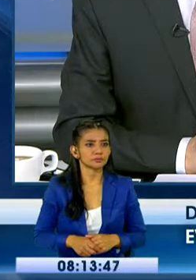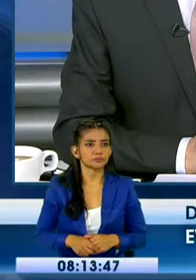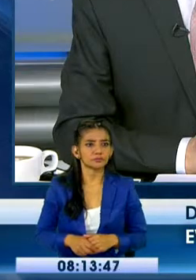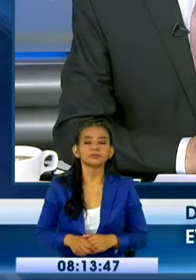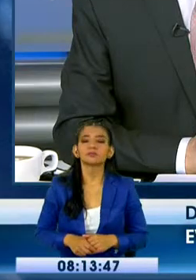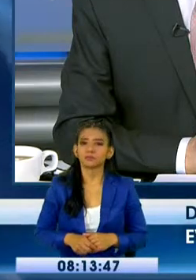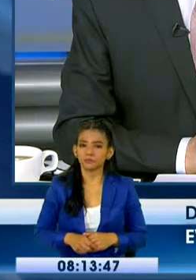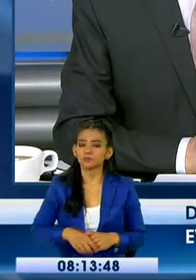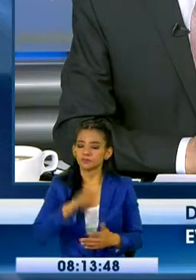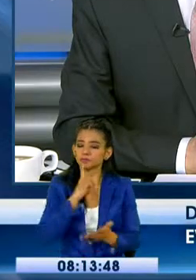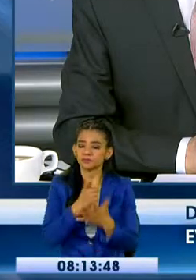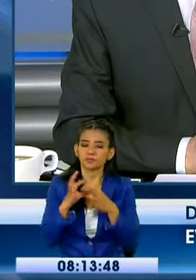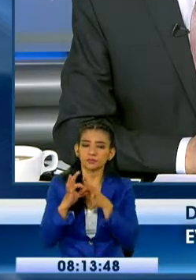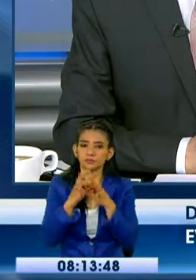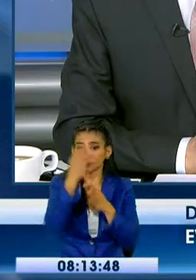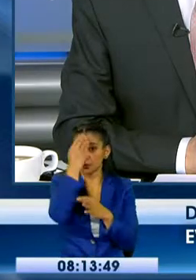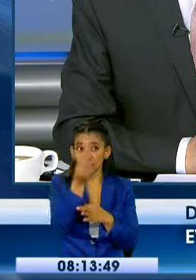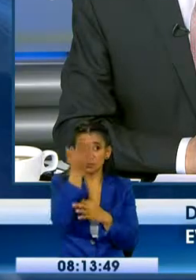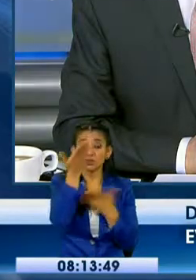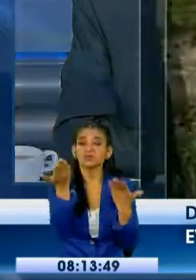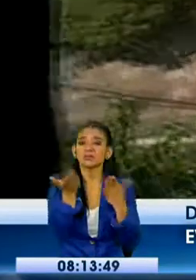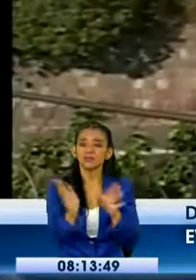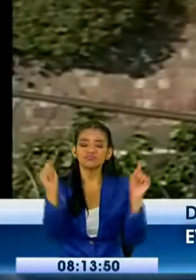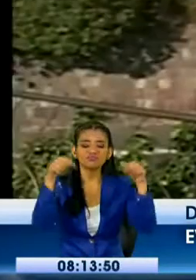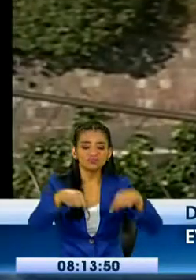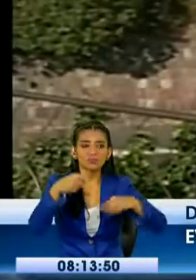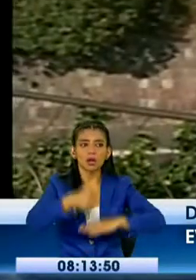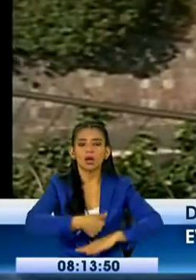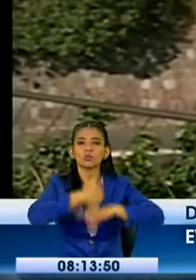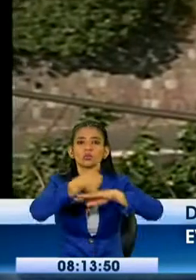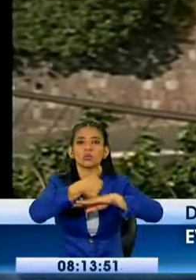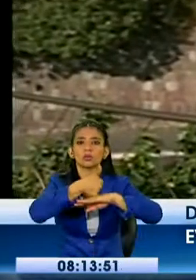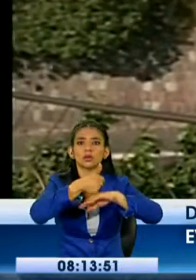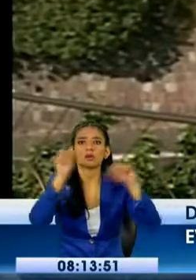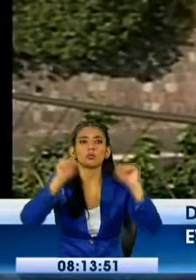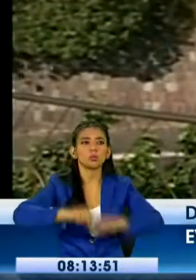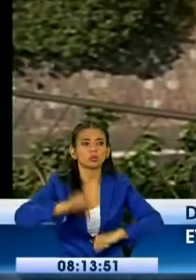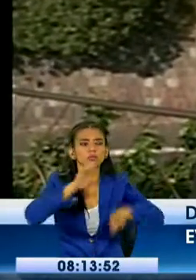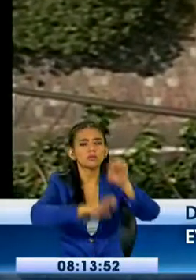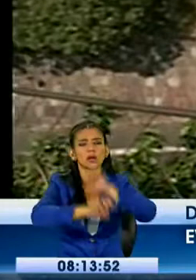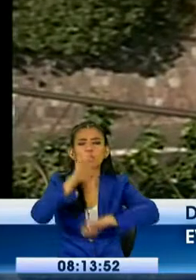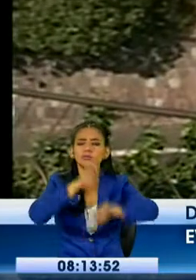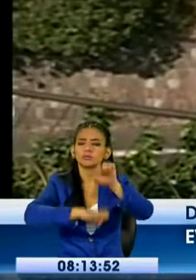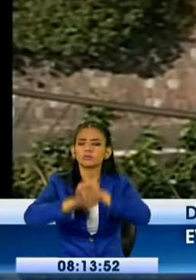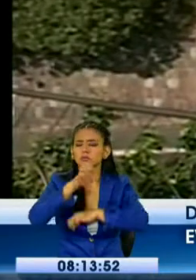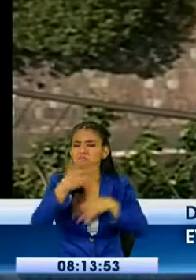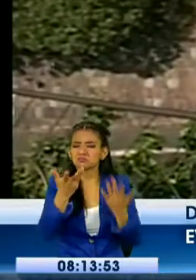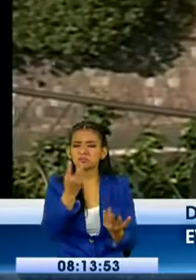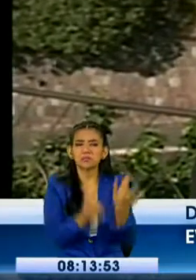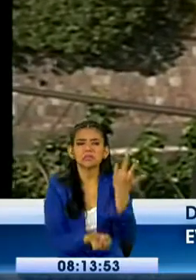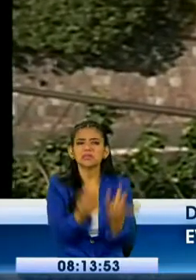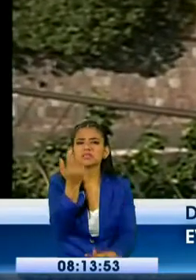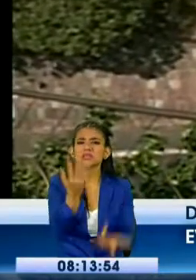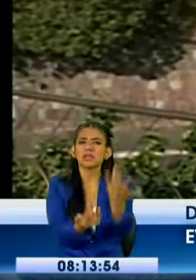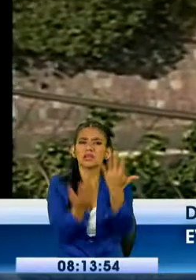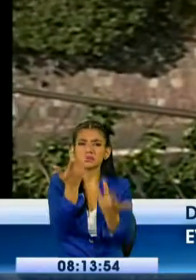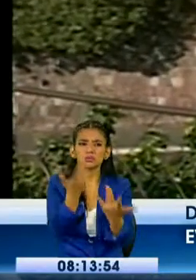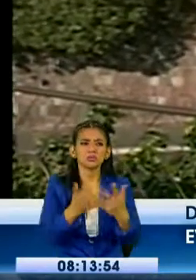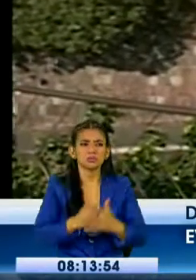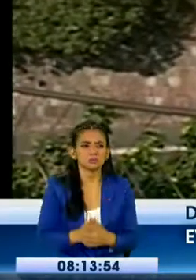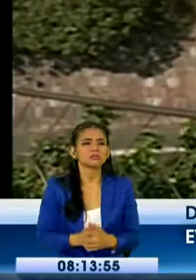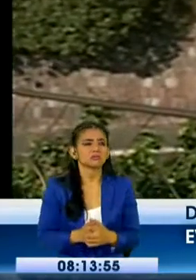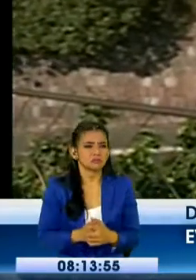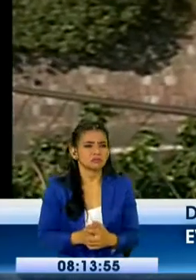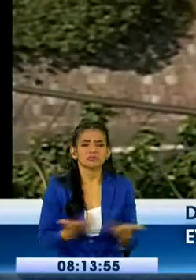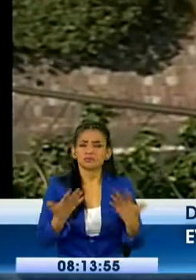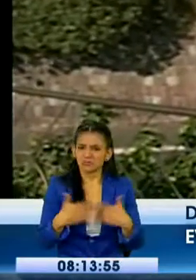Así es, compañeros, buenos días. Nosotros ya nos encontramos con las autoridades para que nos den una evaluación de estos incendios, pues que han alarmado